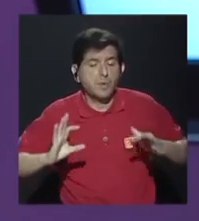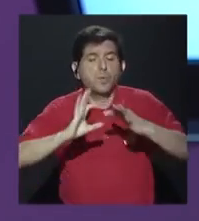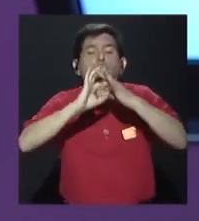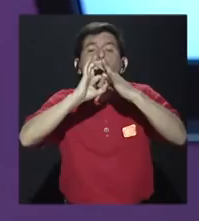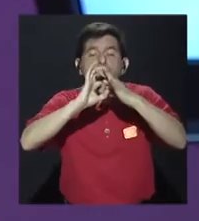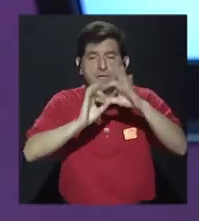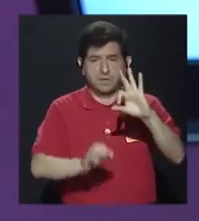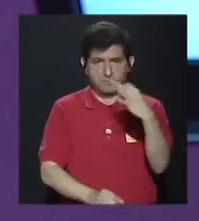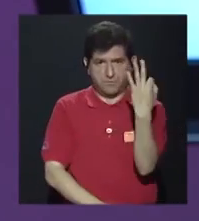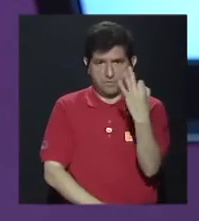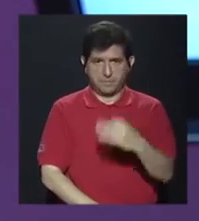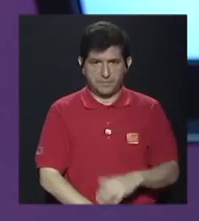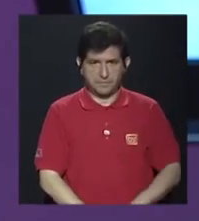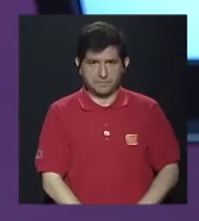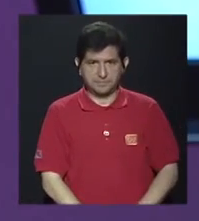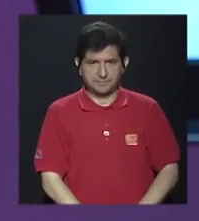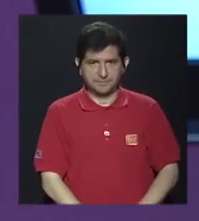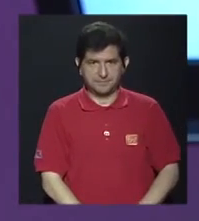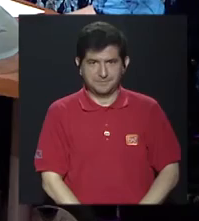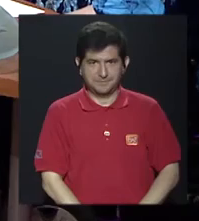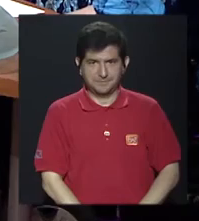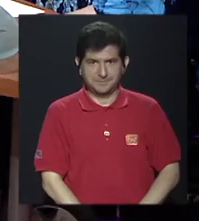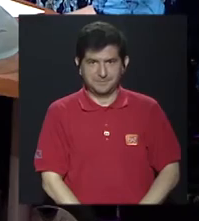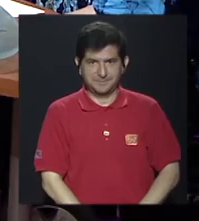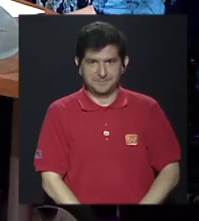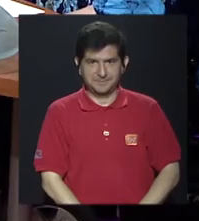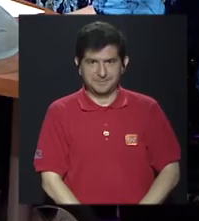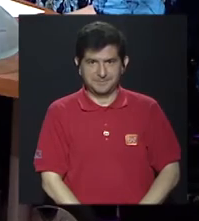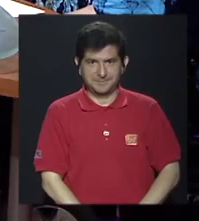ellos. Me equivoqué.